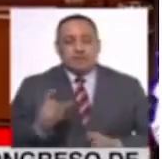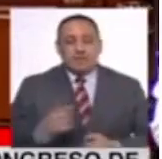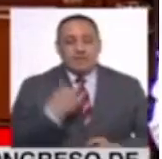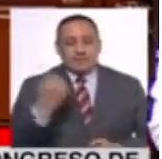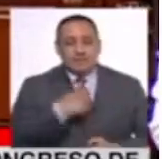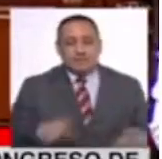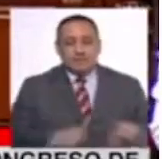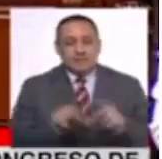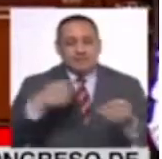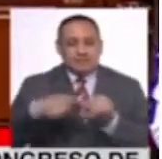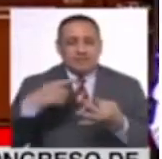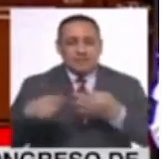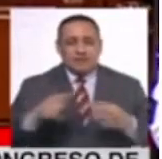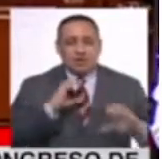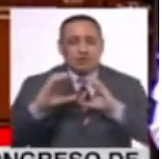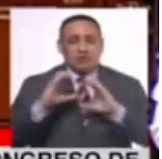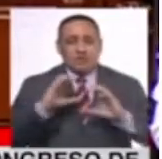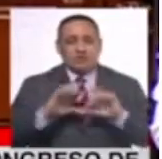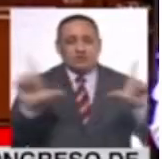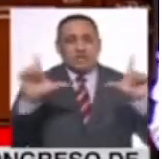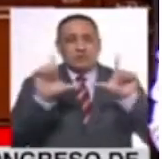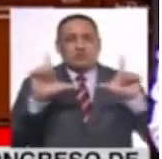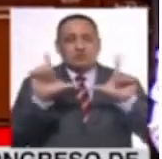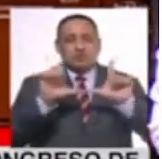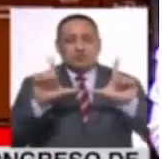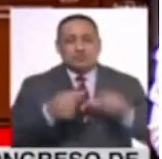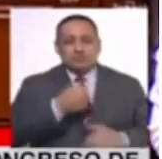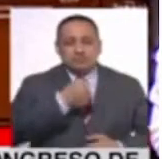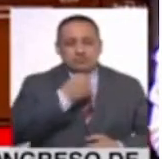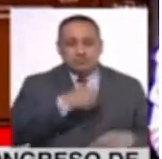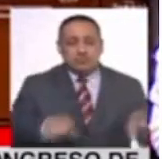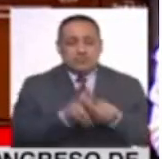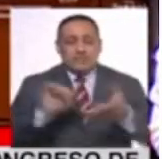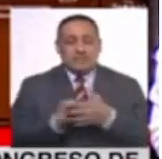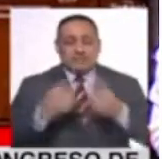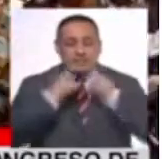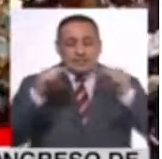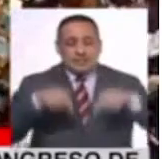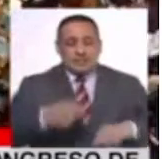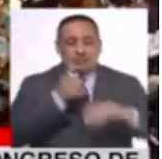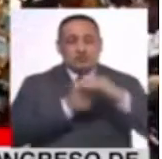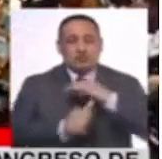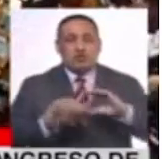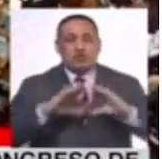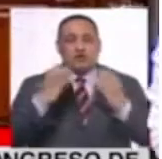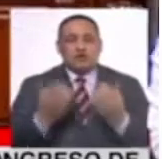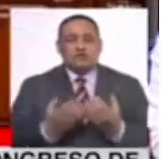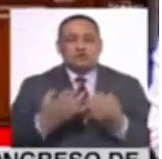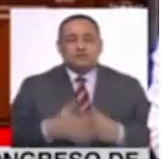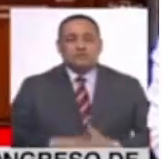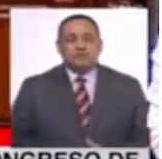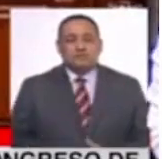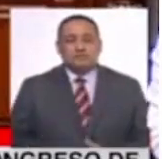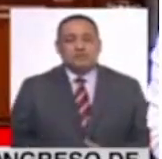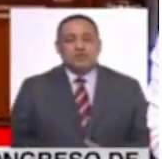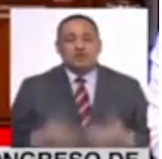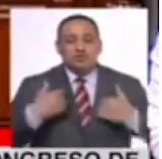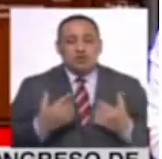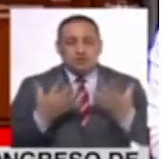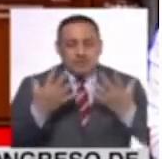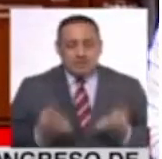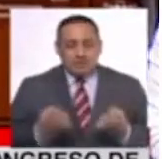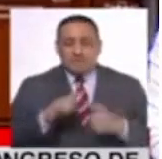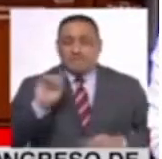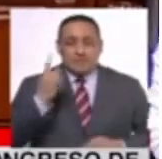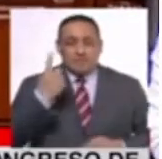que a través de los medios de comunicación pueden estar con nosotros aquí en el Congreso de la República. Quiero,